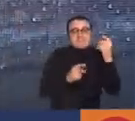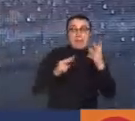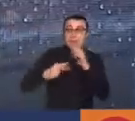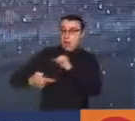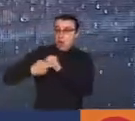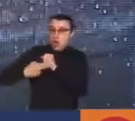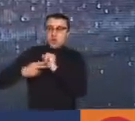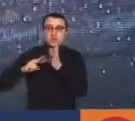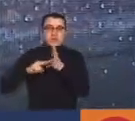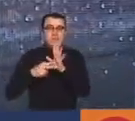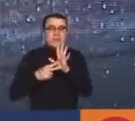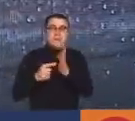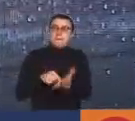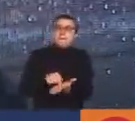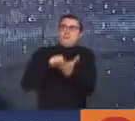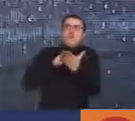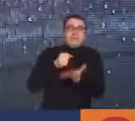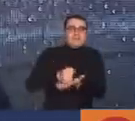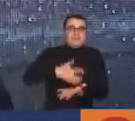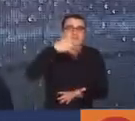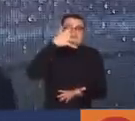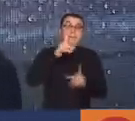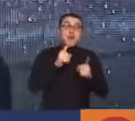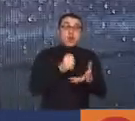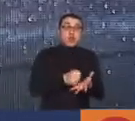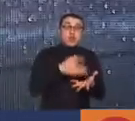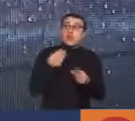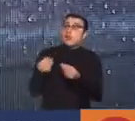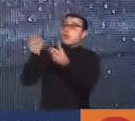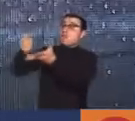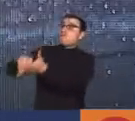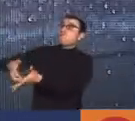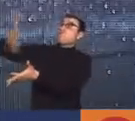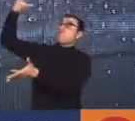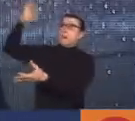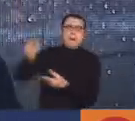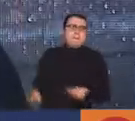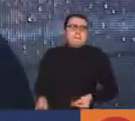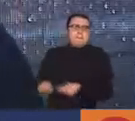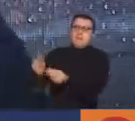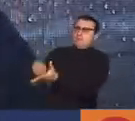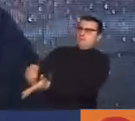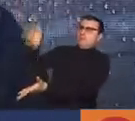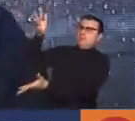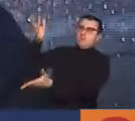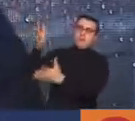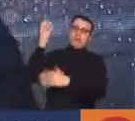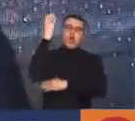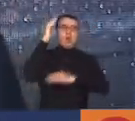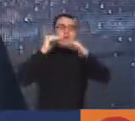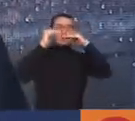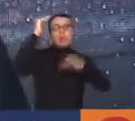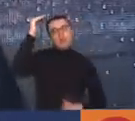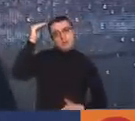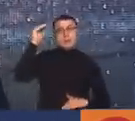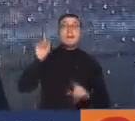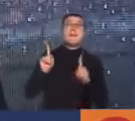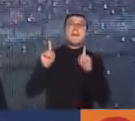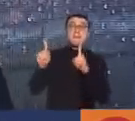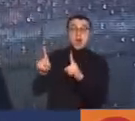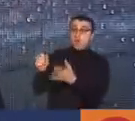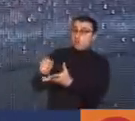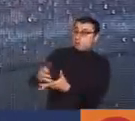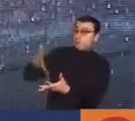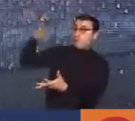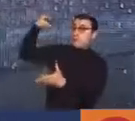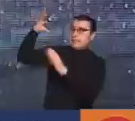riqueza. Si esa riqueza va para los ricos, pues el país es desigual. Pero si una parte de esa riqueza va a financiar